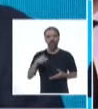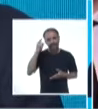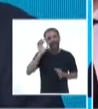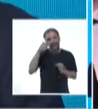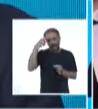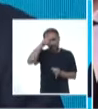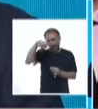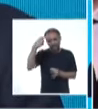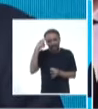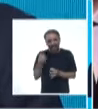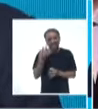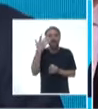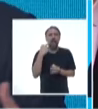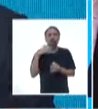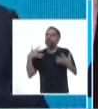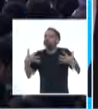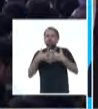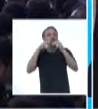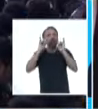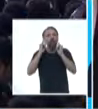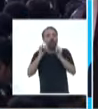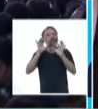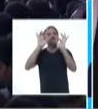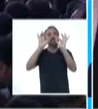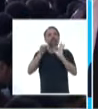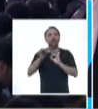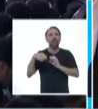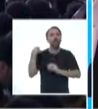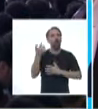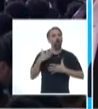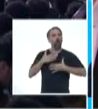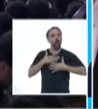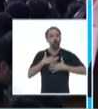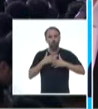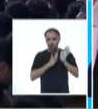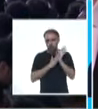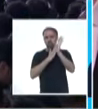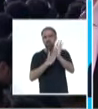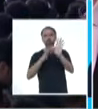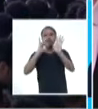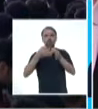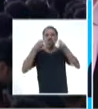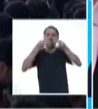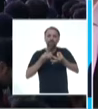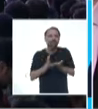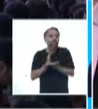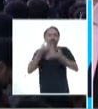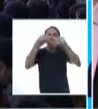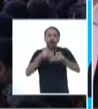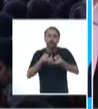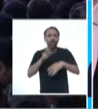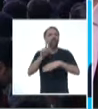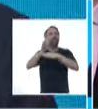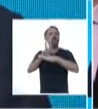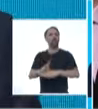inclusive lo hablábamos con muchos vecinos en muchas ciudades eh las las los colegios privados los